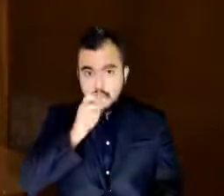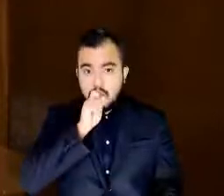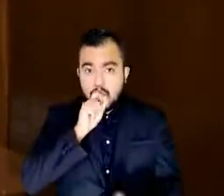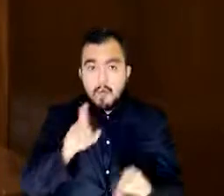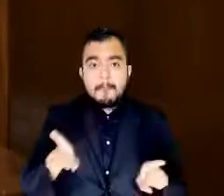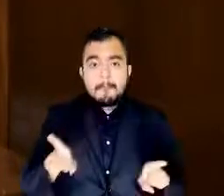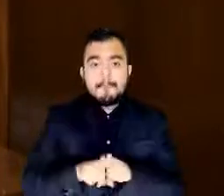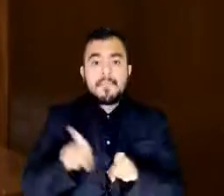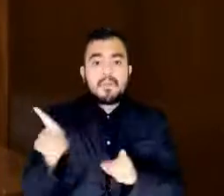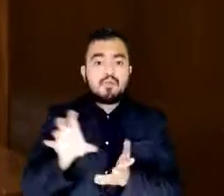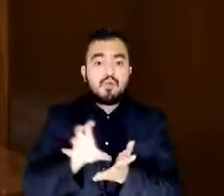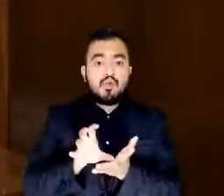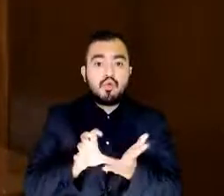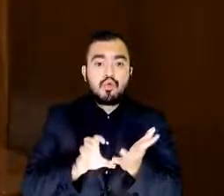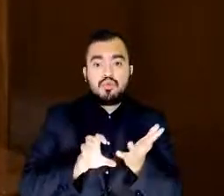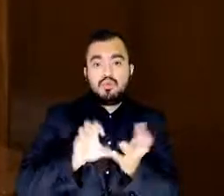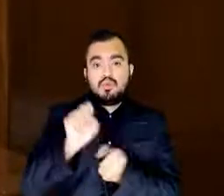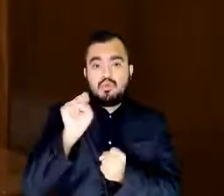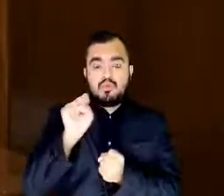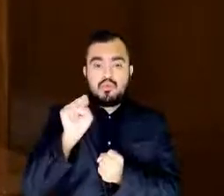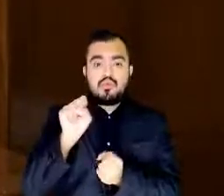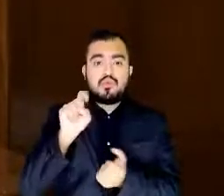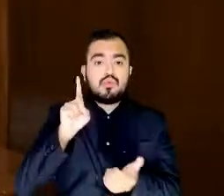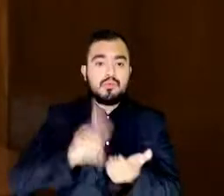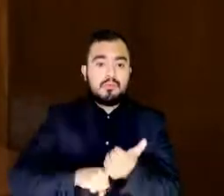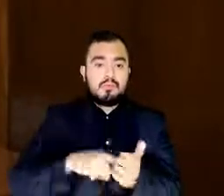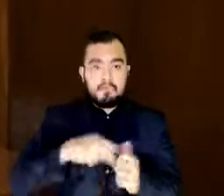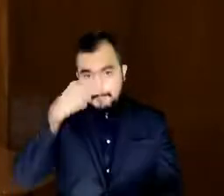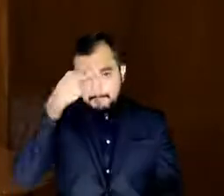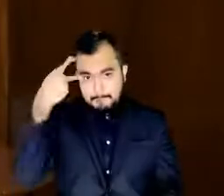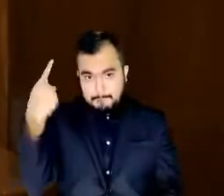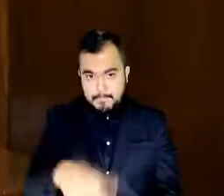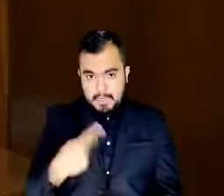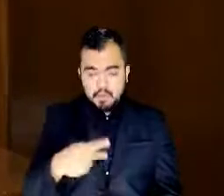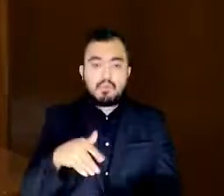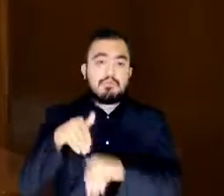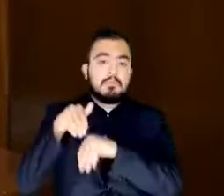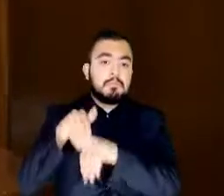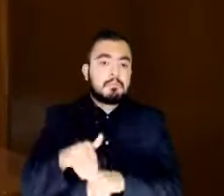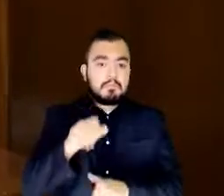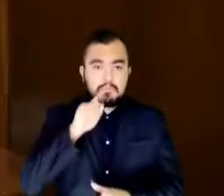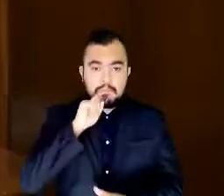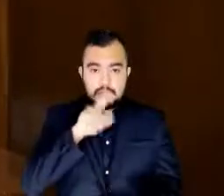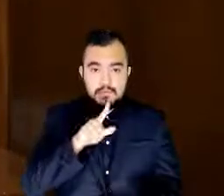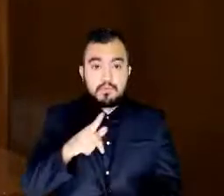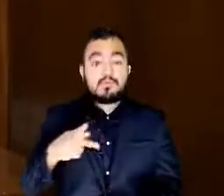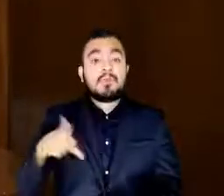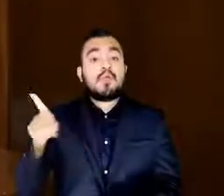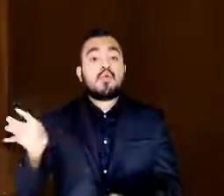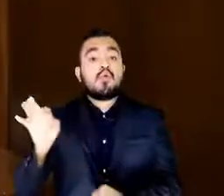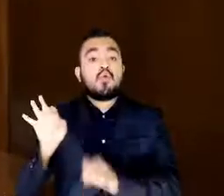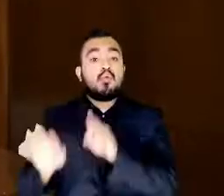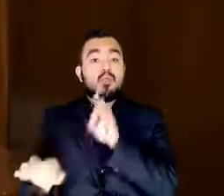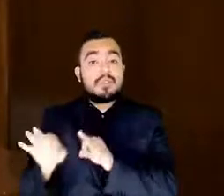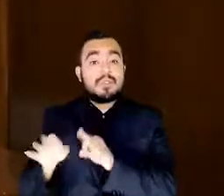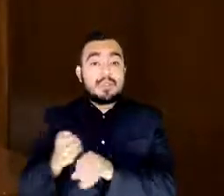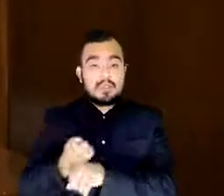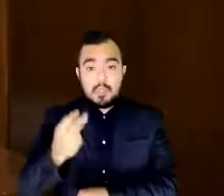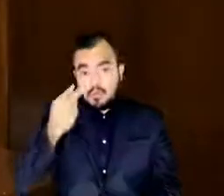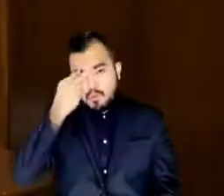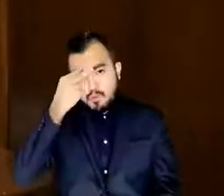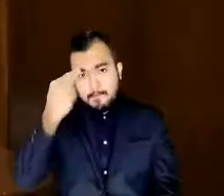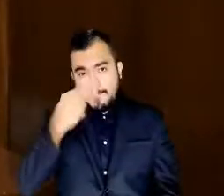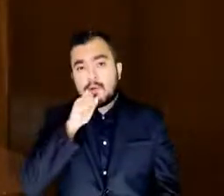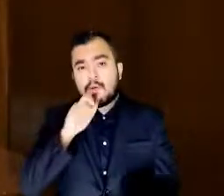las constituciones políticas de los Estados Unidos mexicanos. No así en el Poder Judicial del Estado, en donde, según